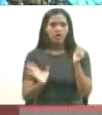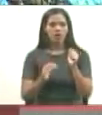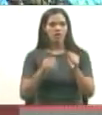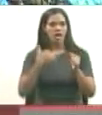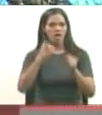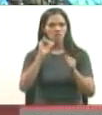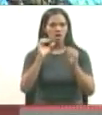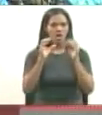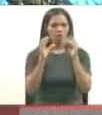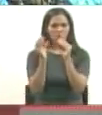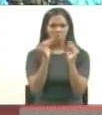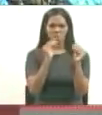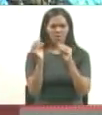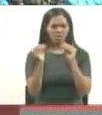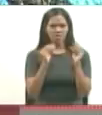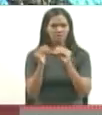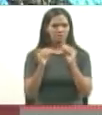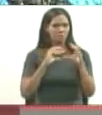conversaciones